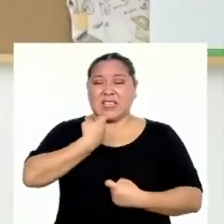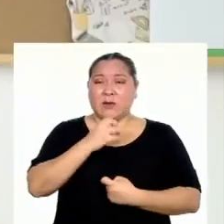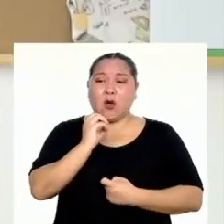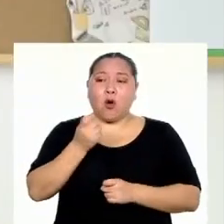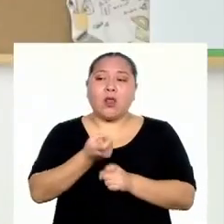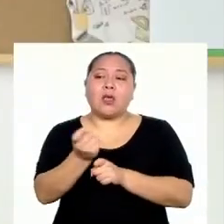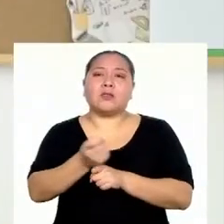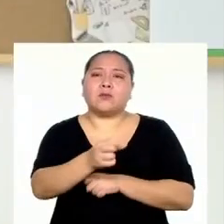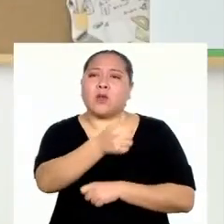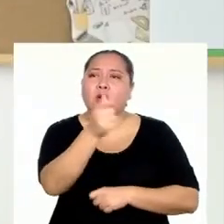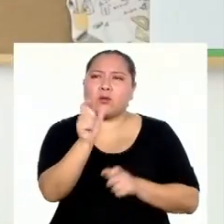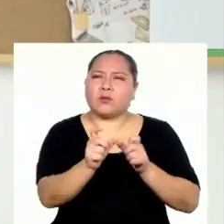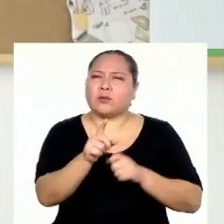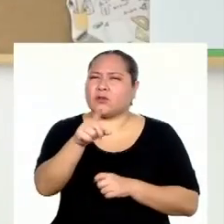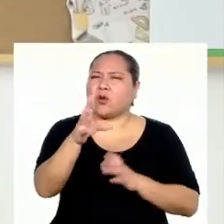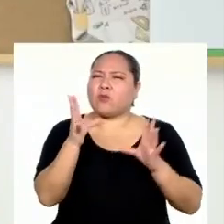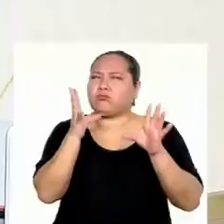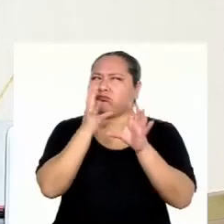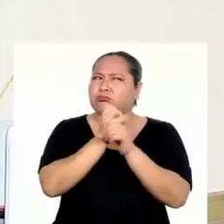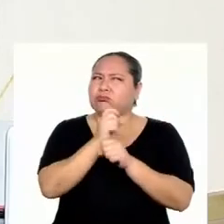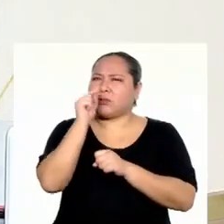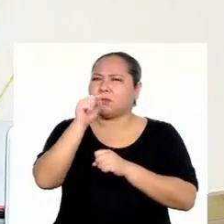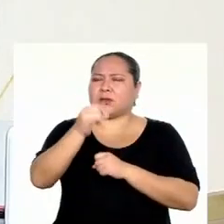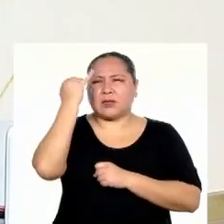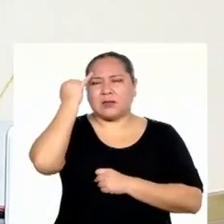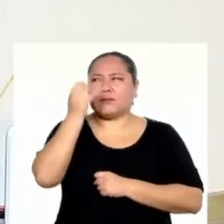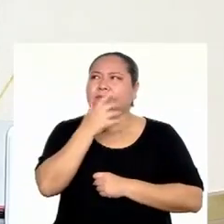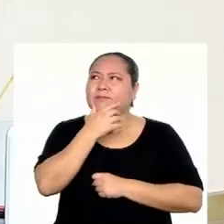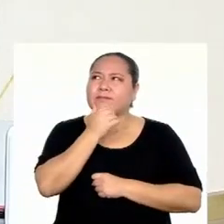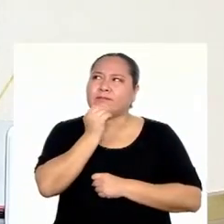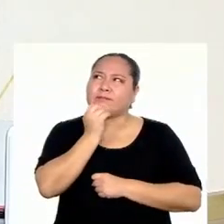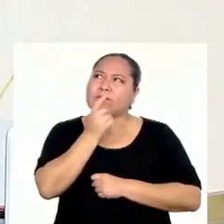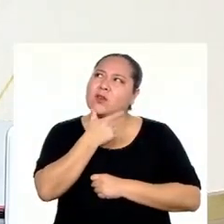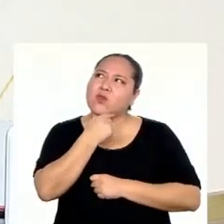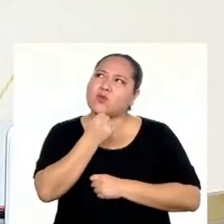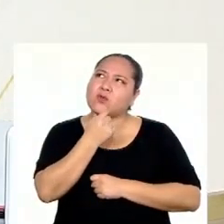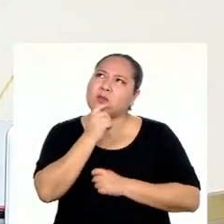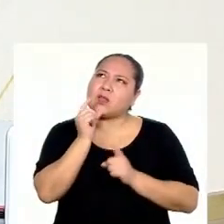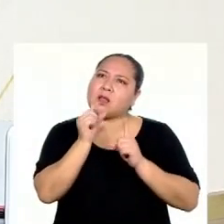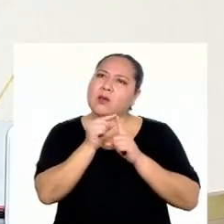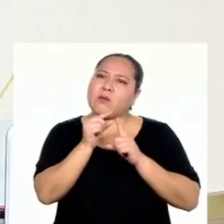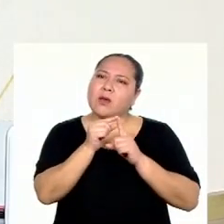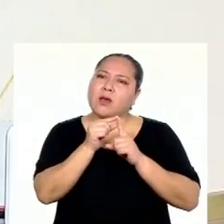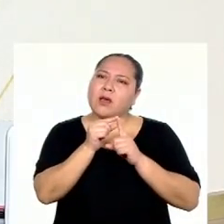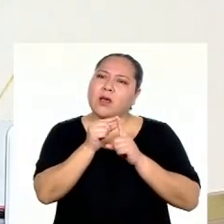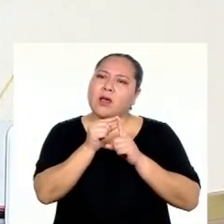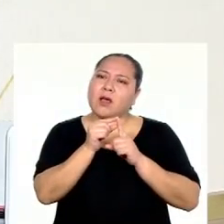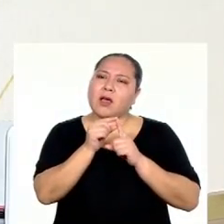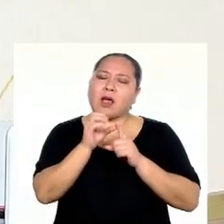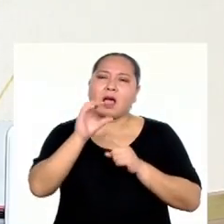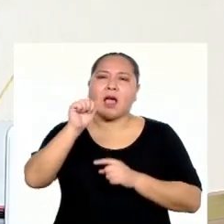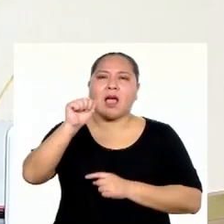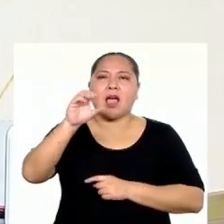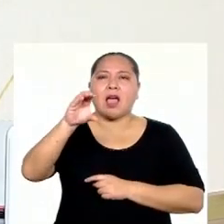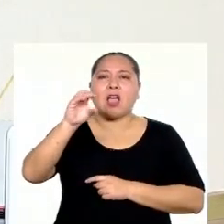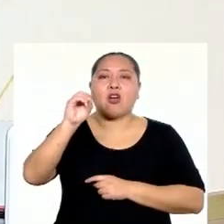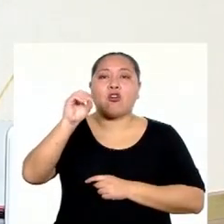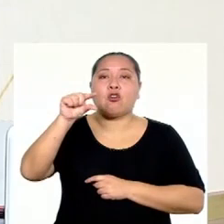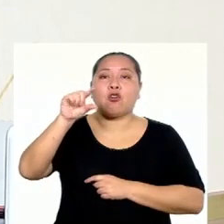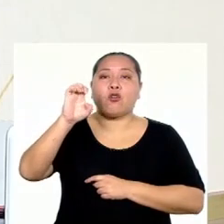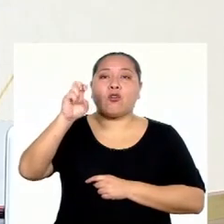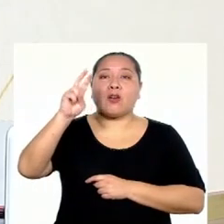¿Cómo consolidarías esta última idea? Me gusta la palabra acogerme, porque me hace pensar